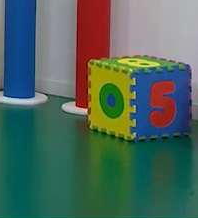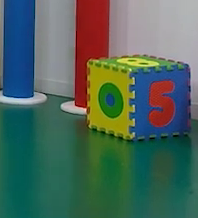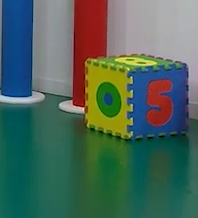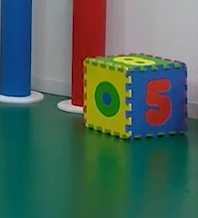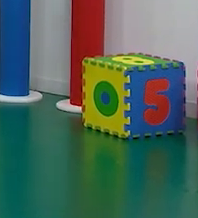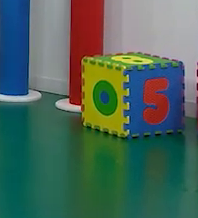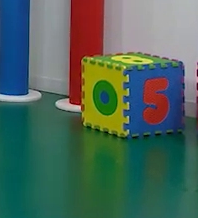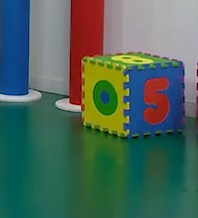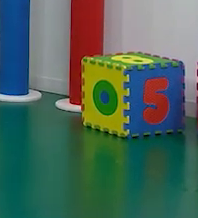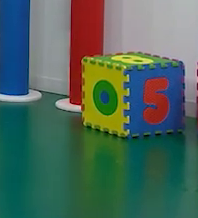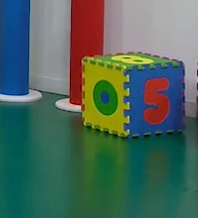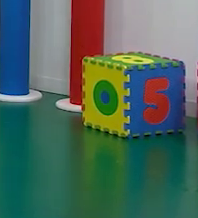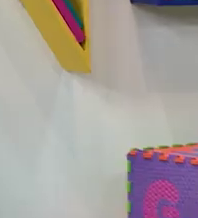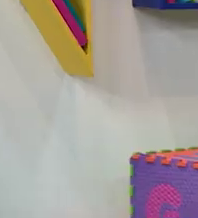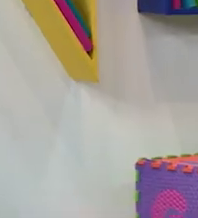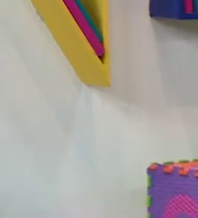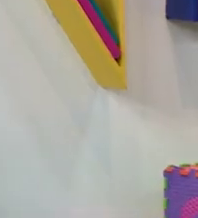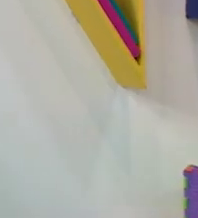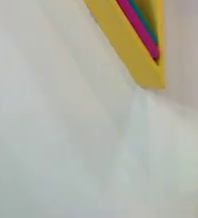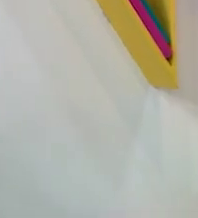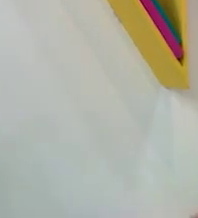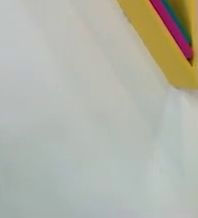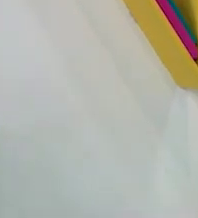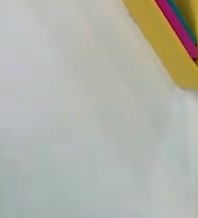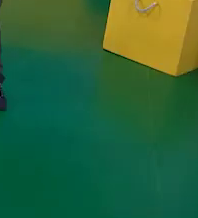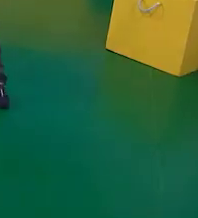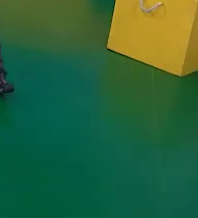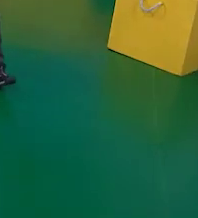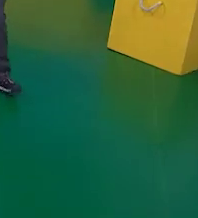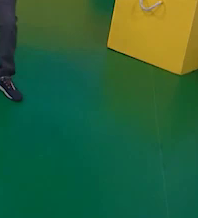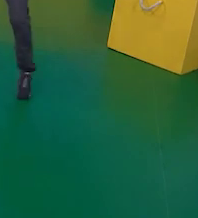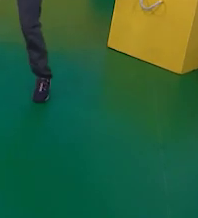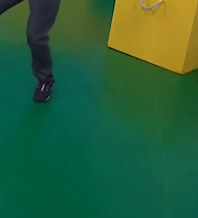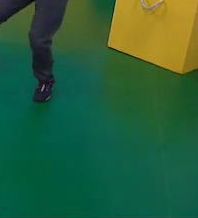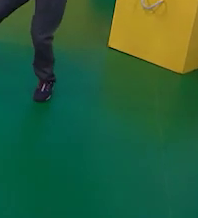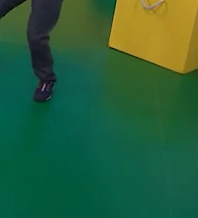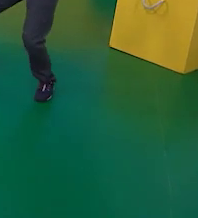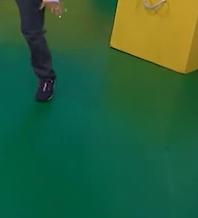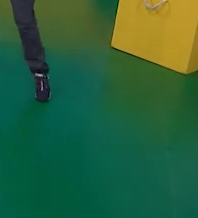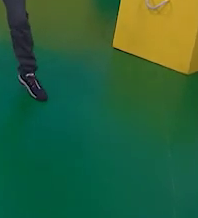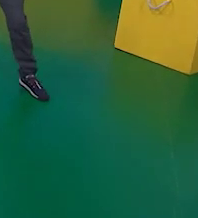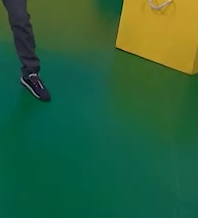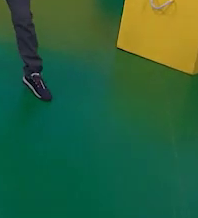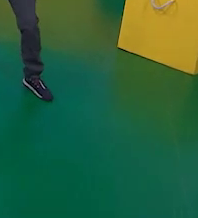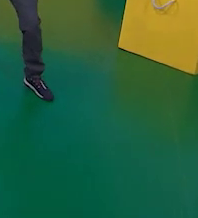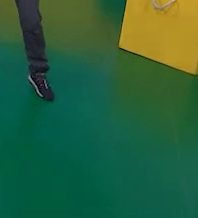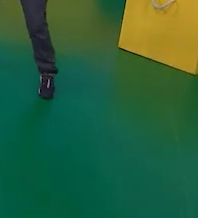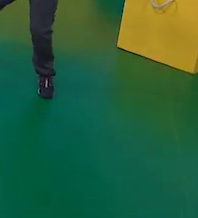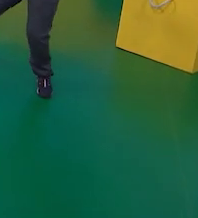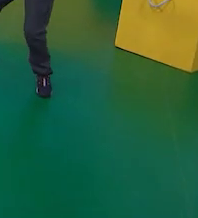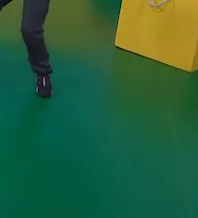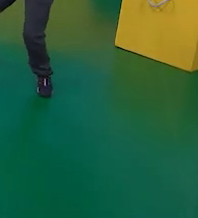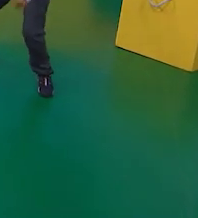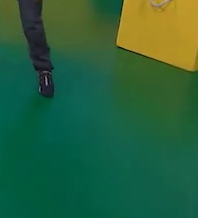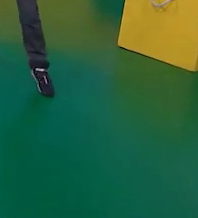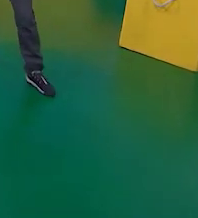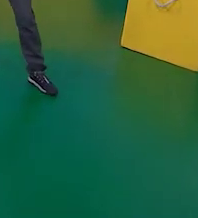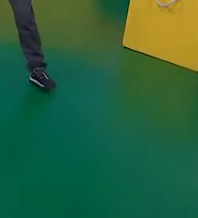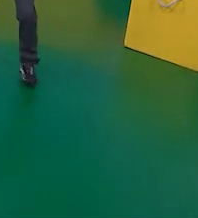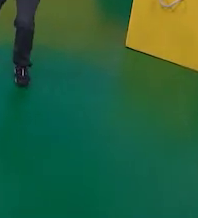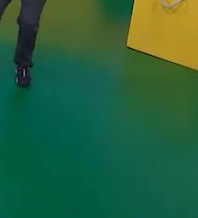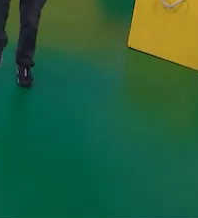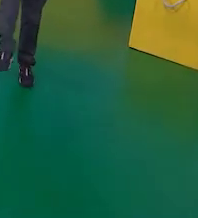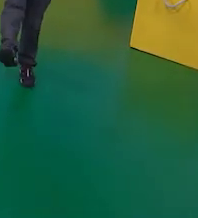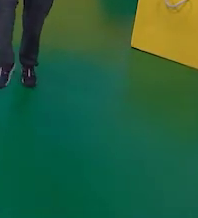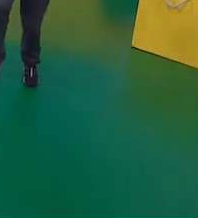nos protege. Te ayudan a tener. El asco nos protege. El asco nos protege. El